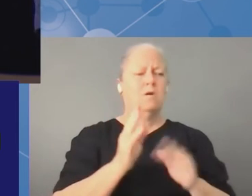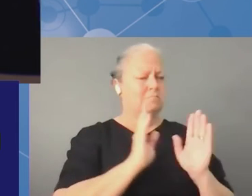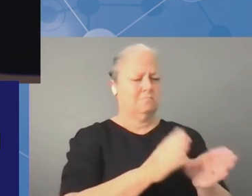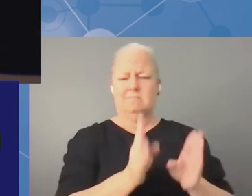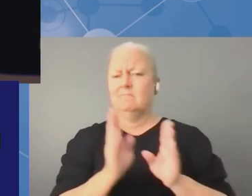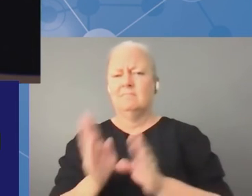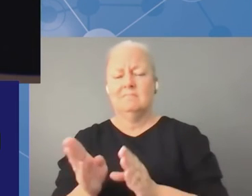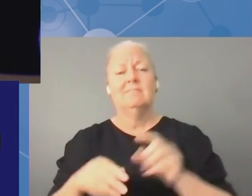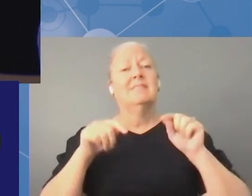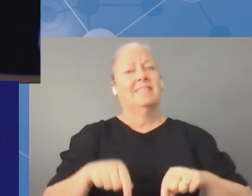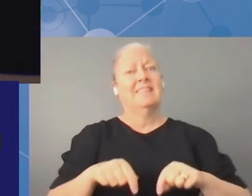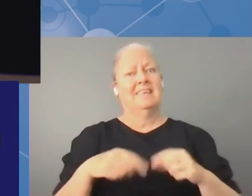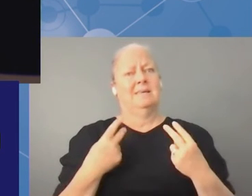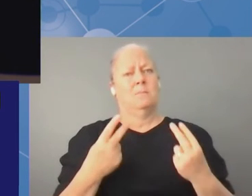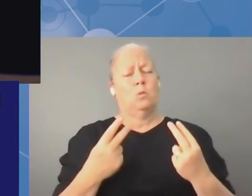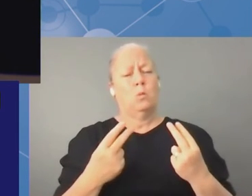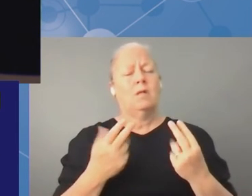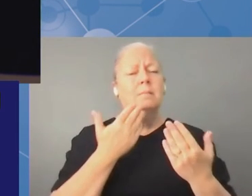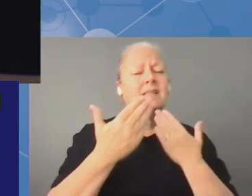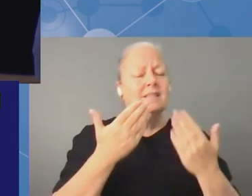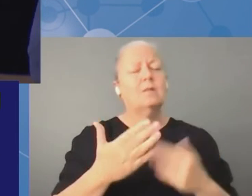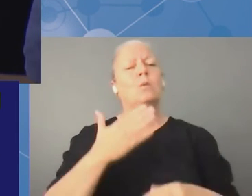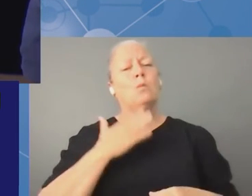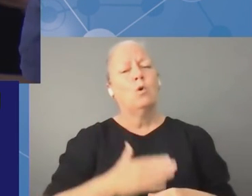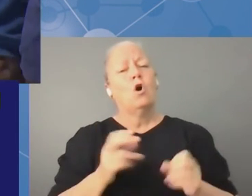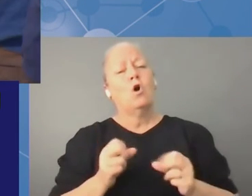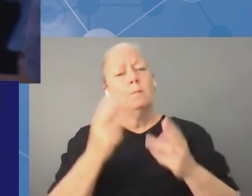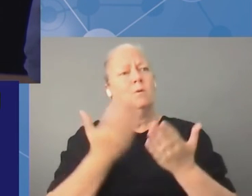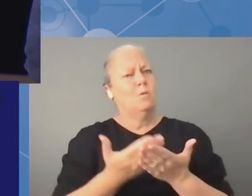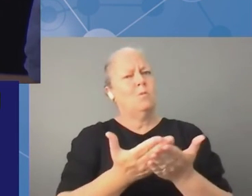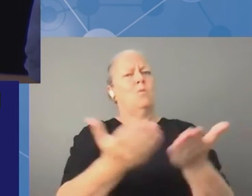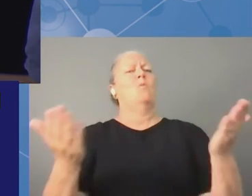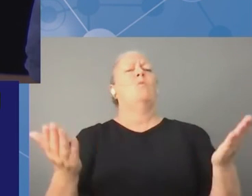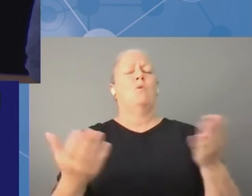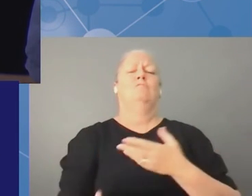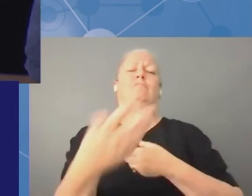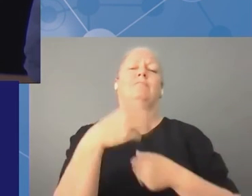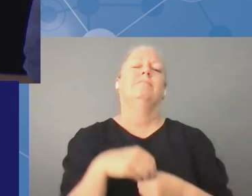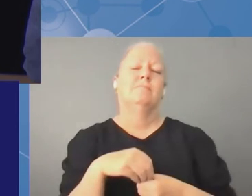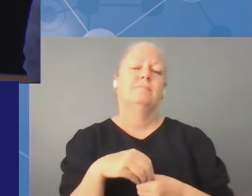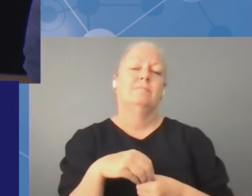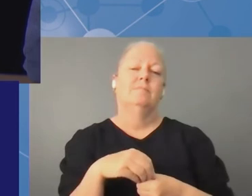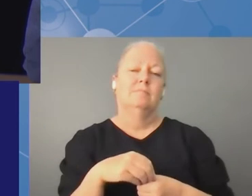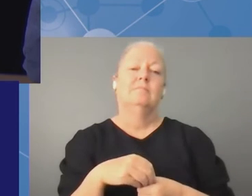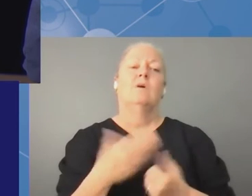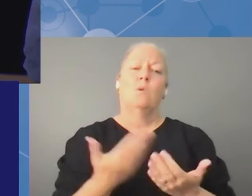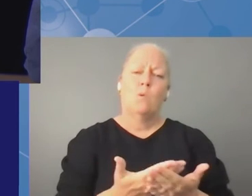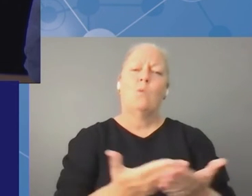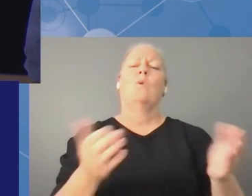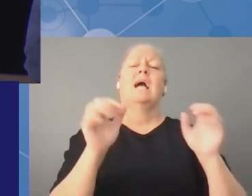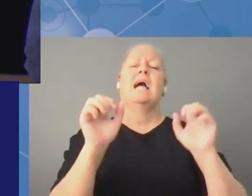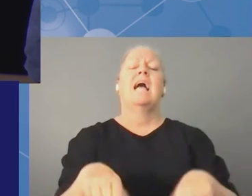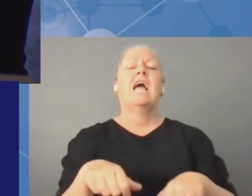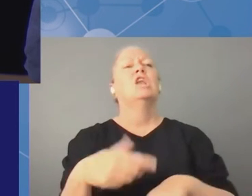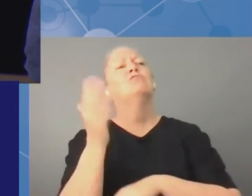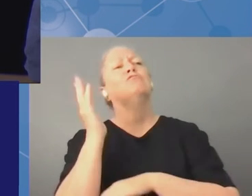estas sesiones deberían servir para que los responsables políticos